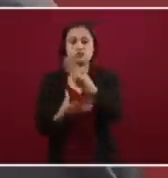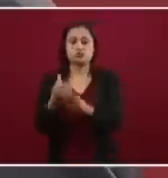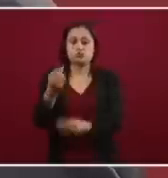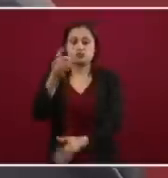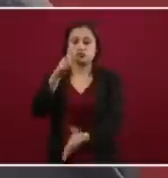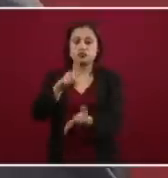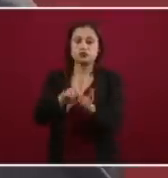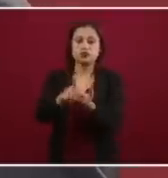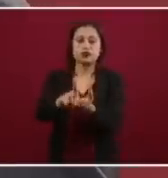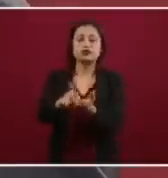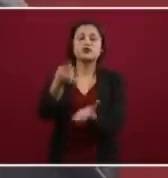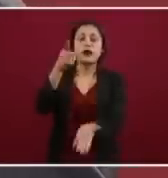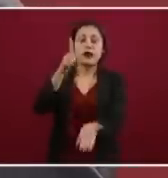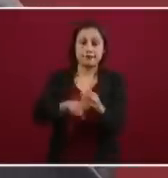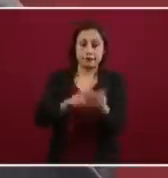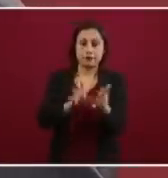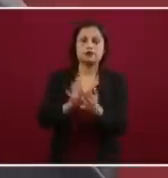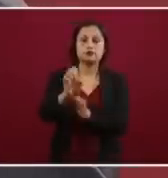establecido en la Constitución